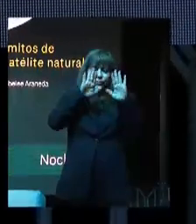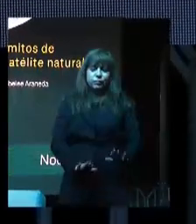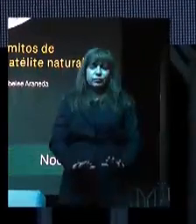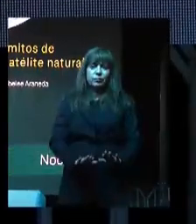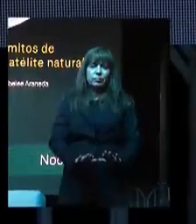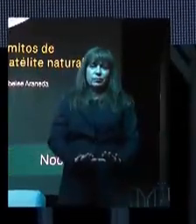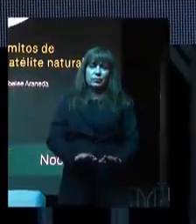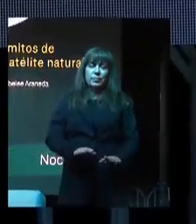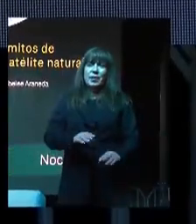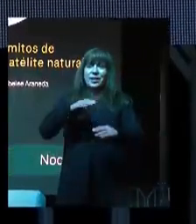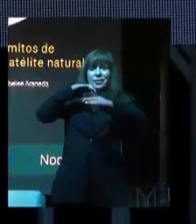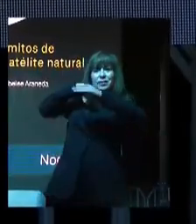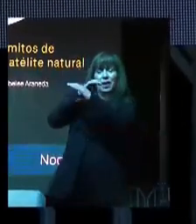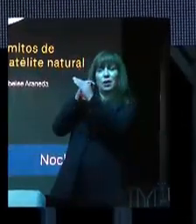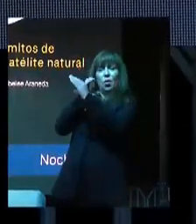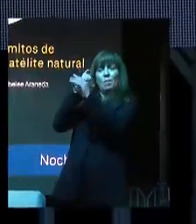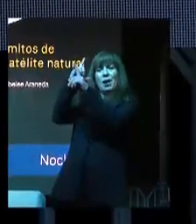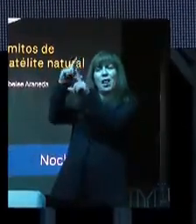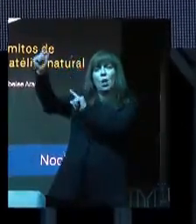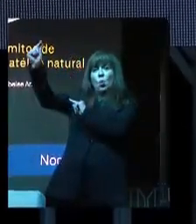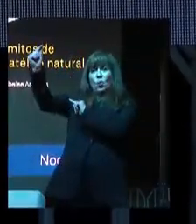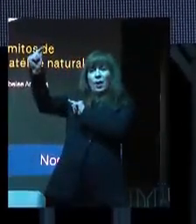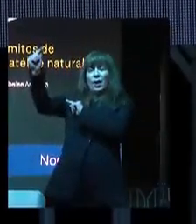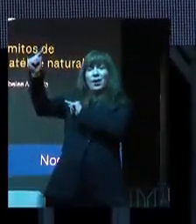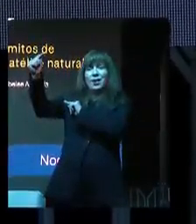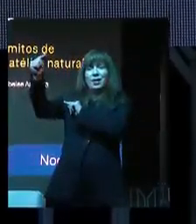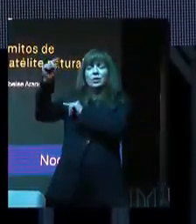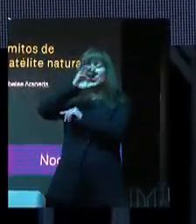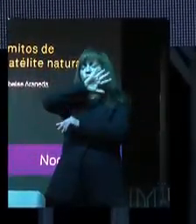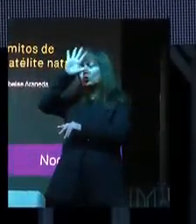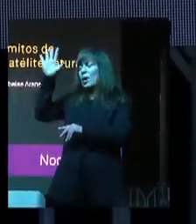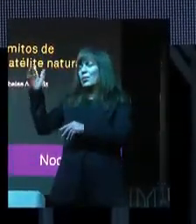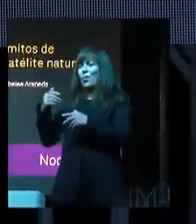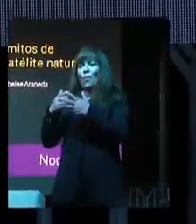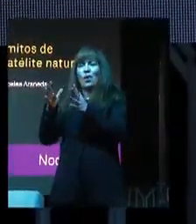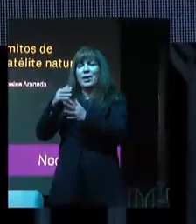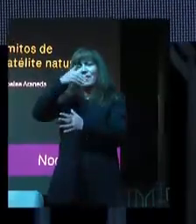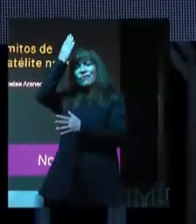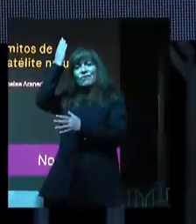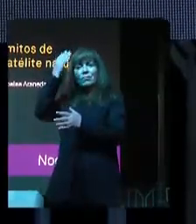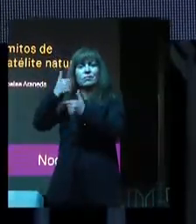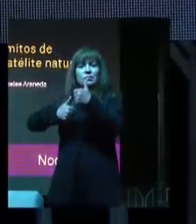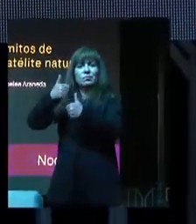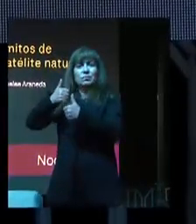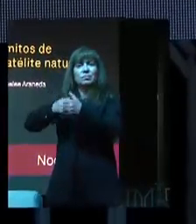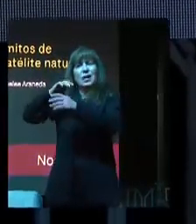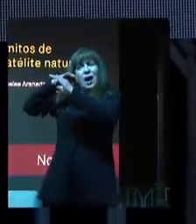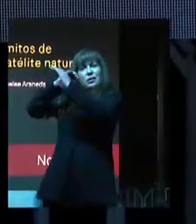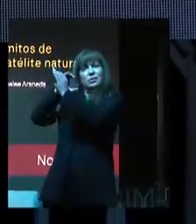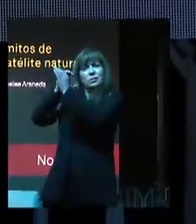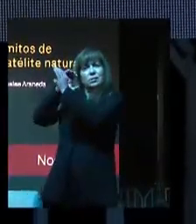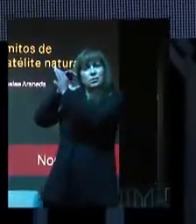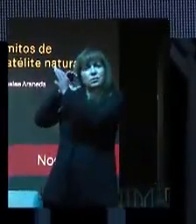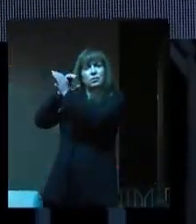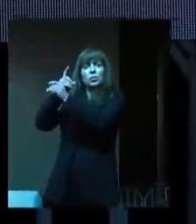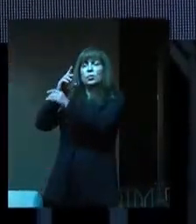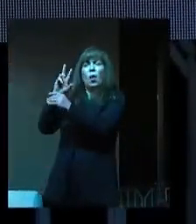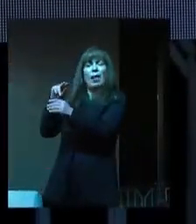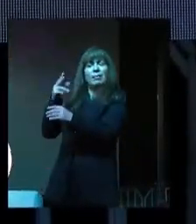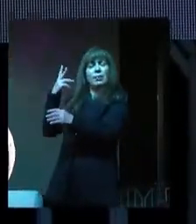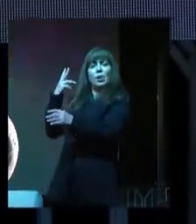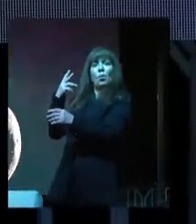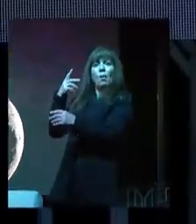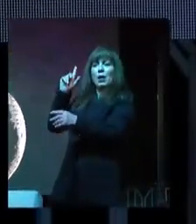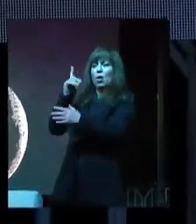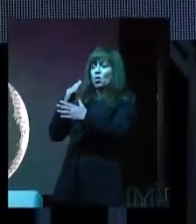en la Luna sería el sueño de cualquier astrónomo. Y poder, claro, uno no va a estar como a la antigua mirando por el ocular, pero un